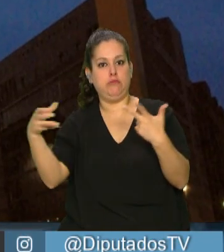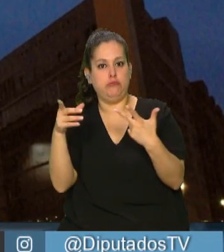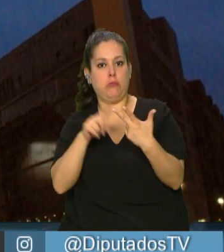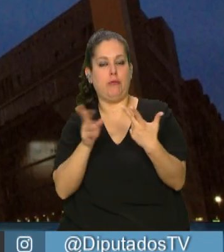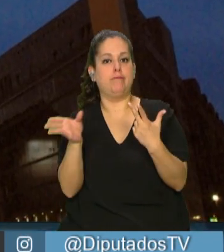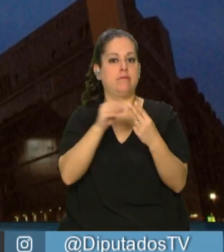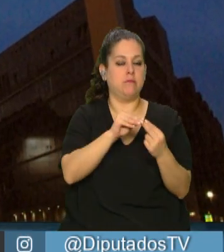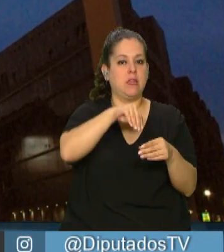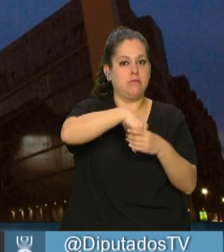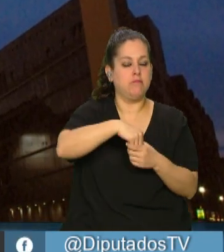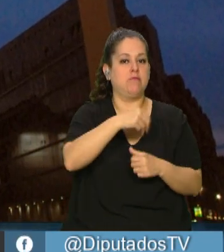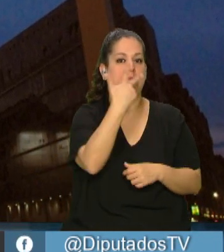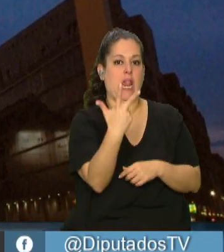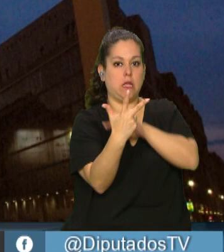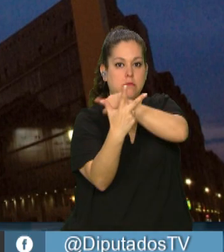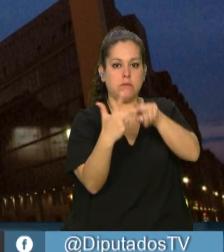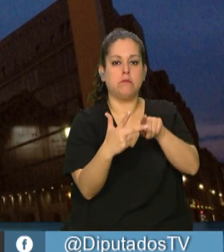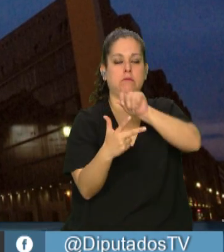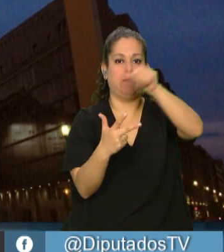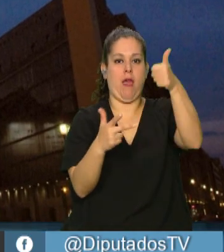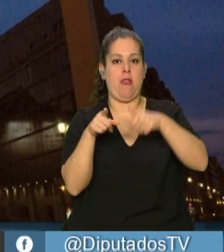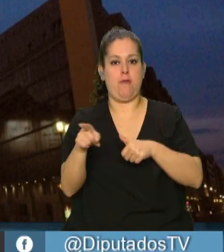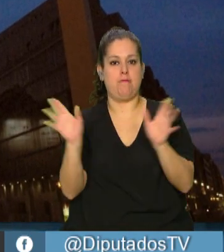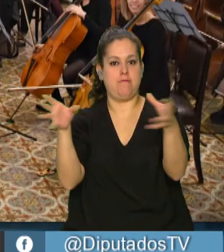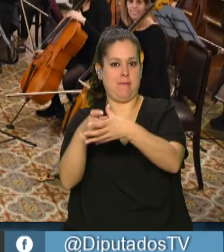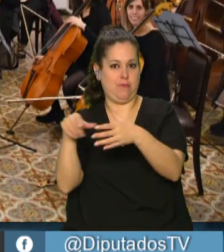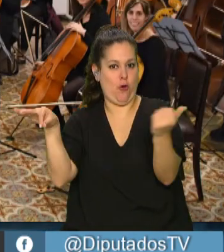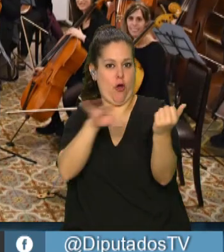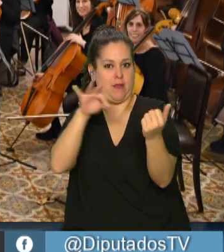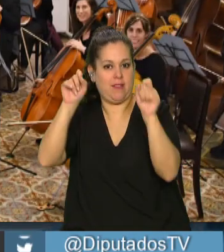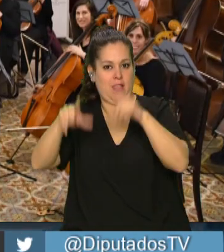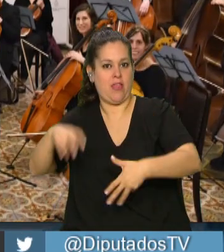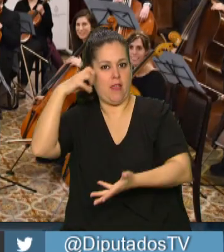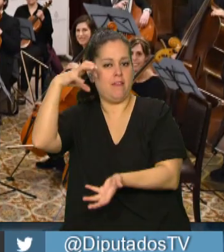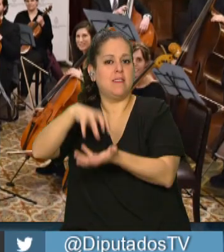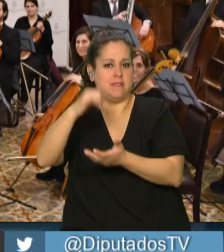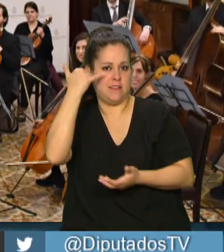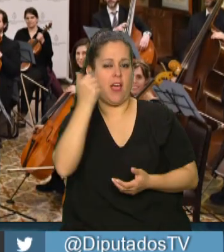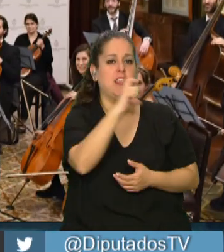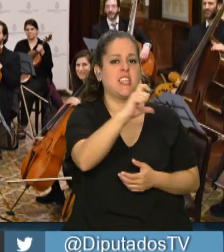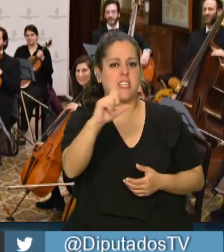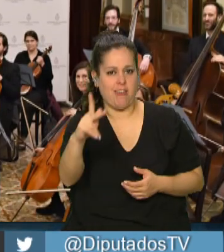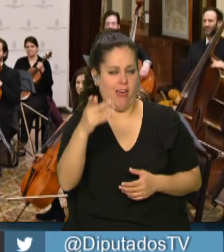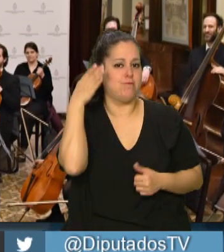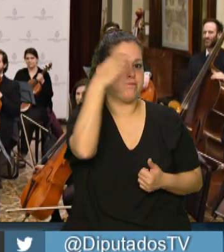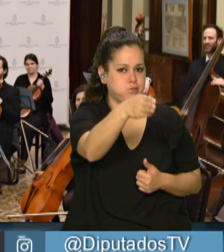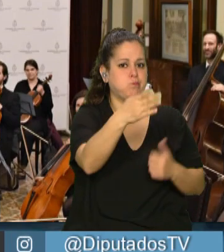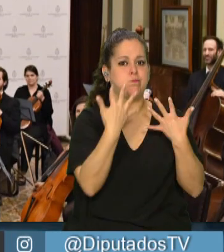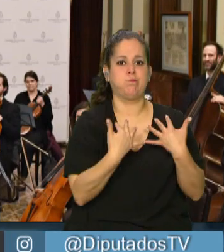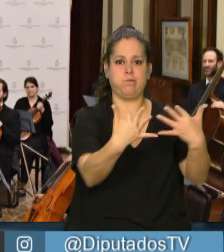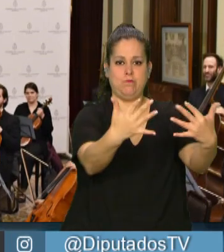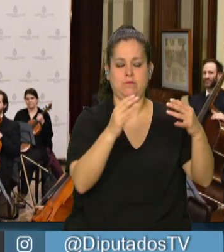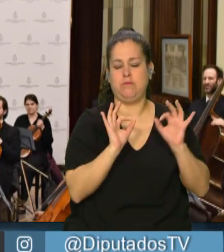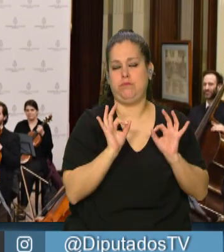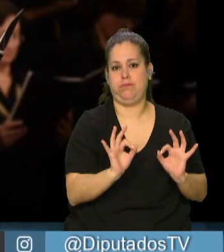Y tienen ya participaciones en conciertos de extensión, ya han llenado el CCK, la Sala Sinfónica, varias veces,